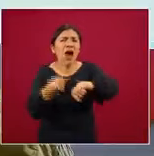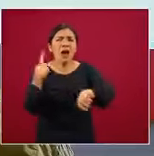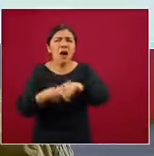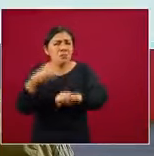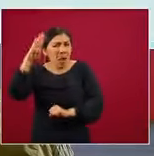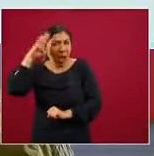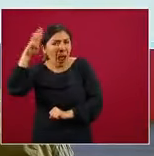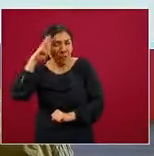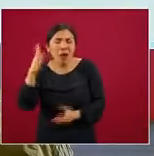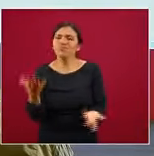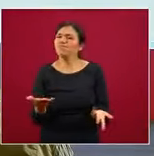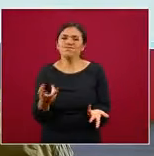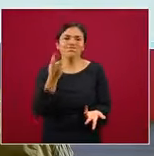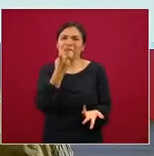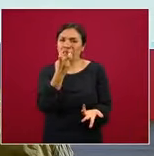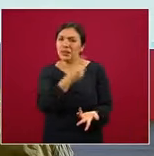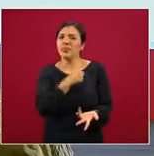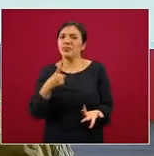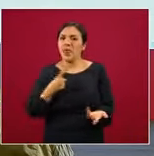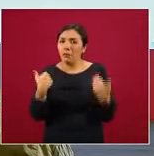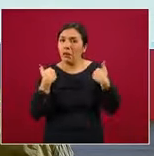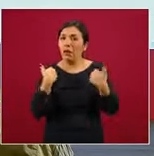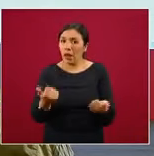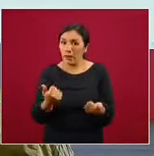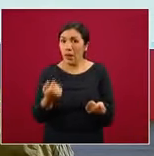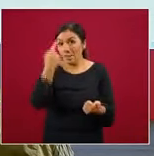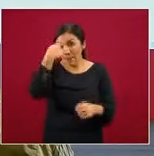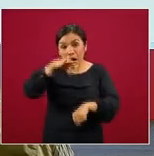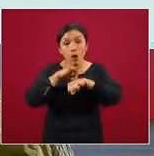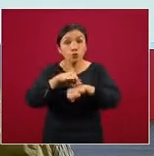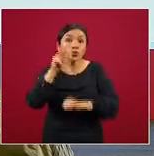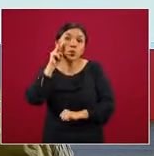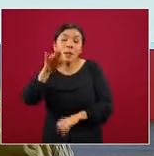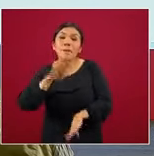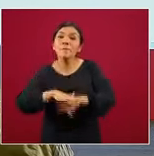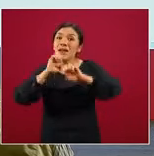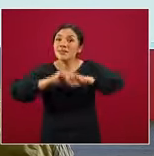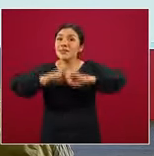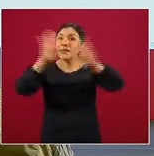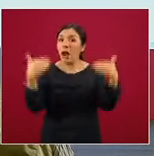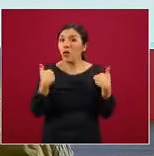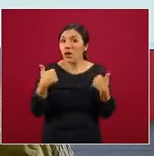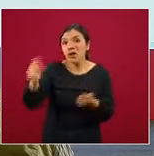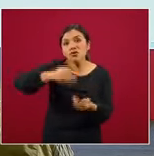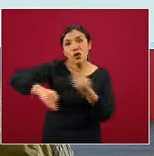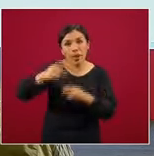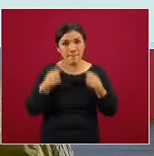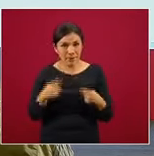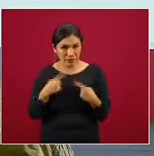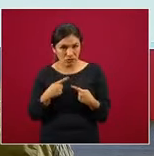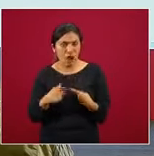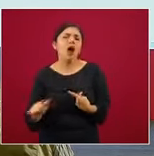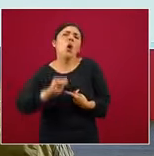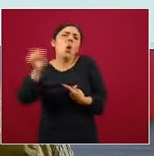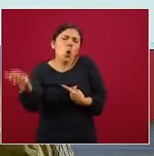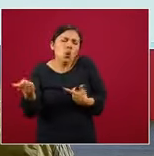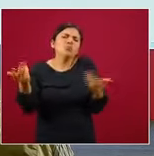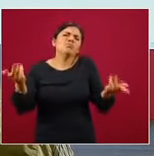visión importante de tener para que tenga una realidad más clara para la población. Lo otro es un